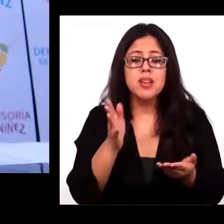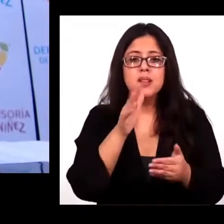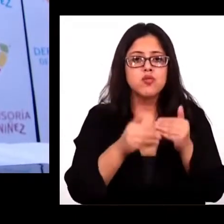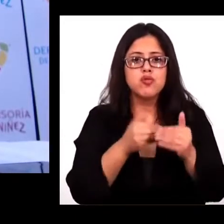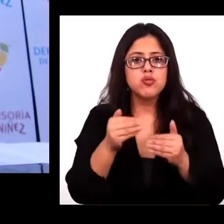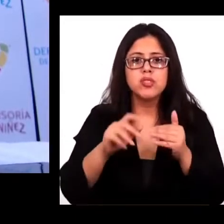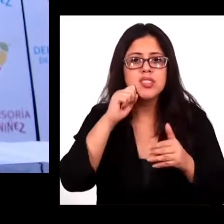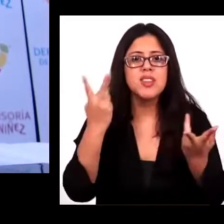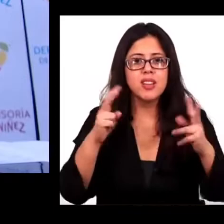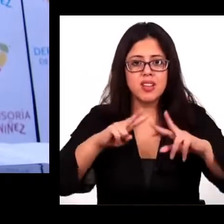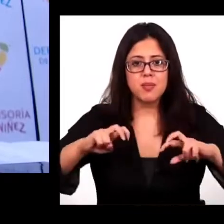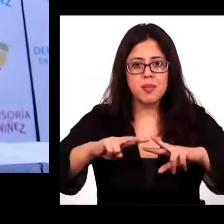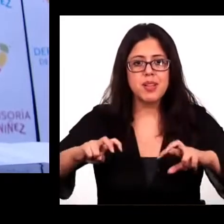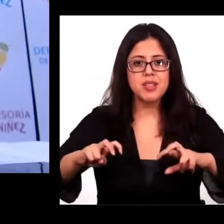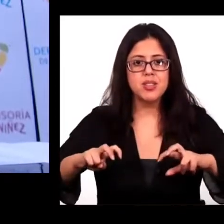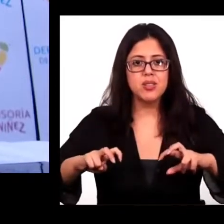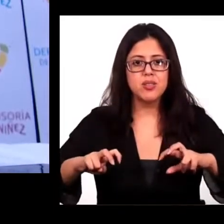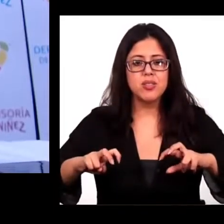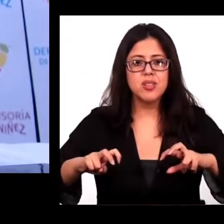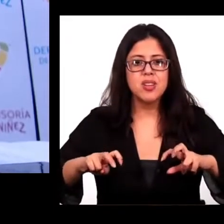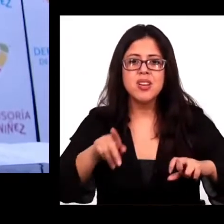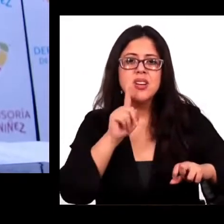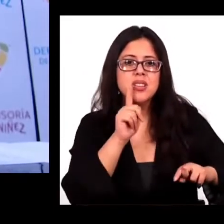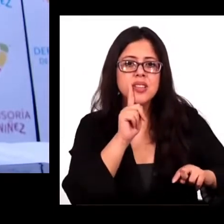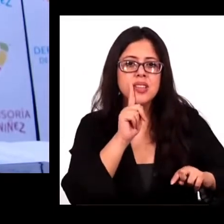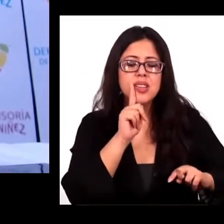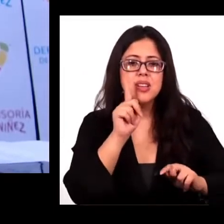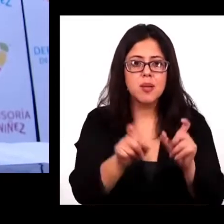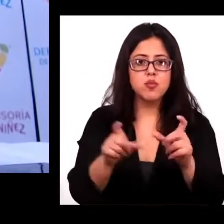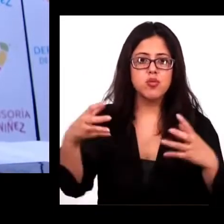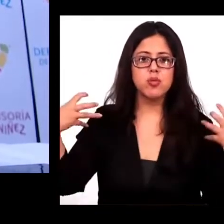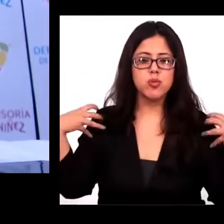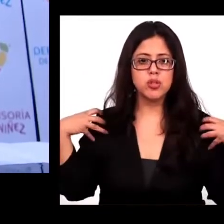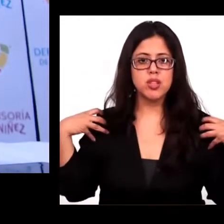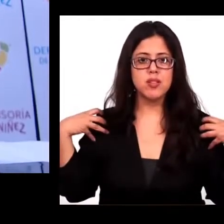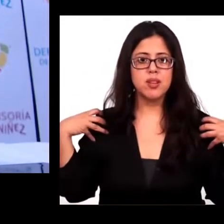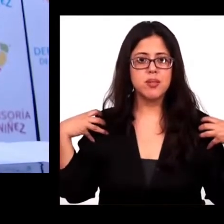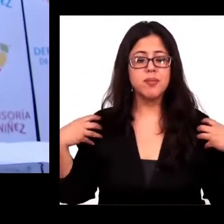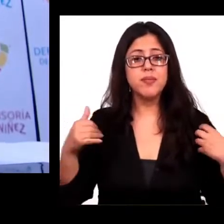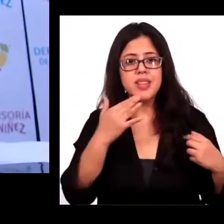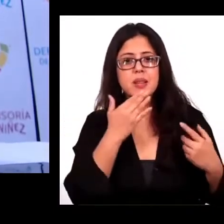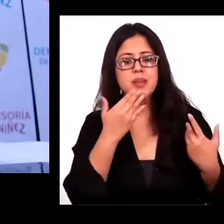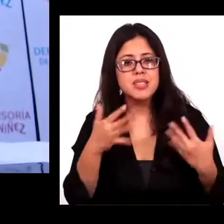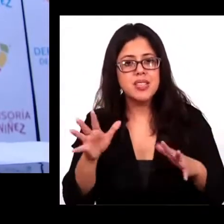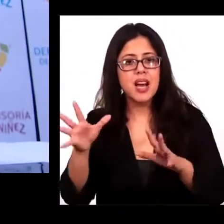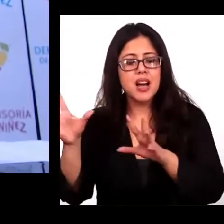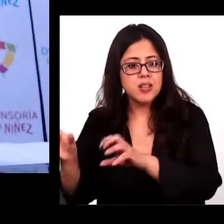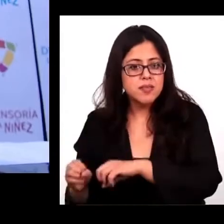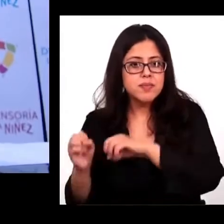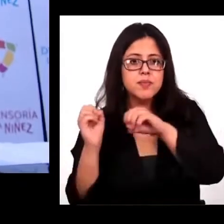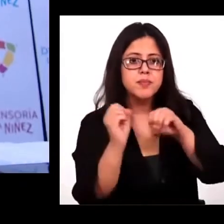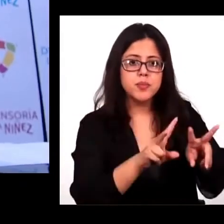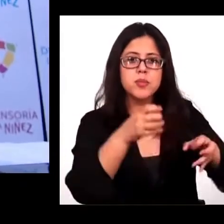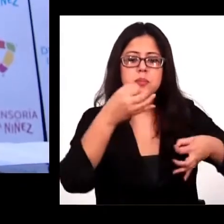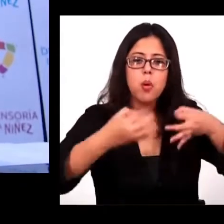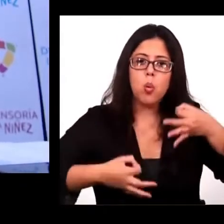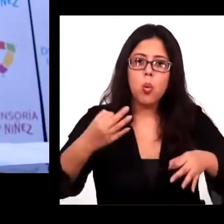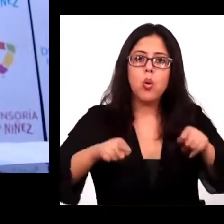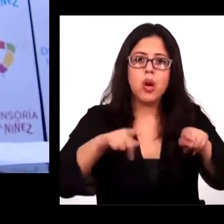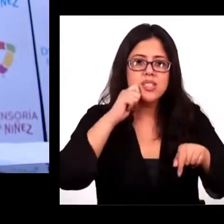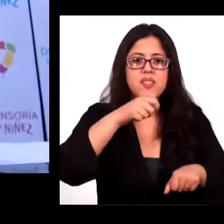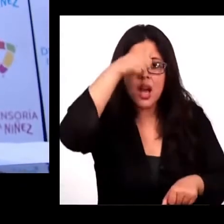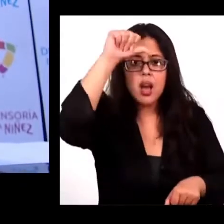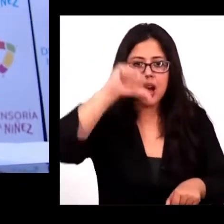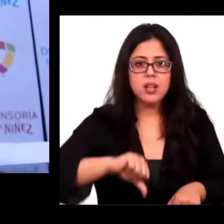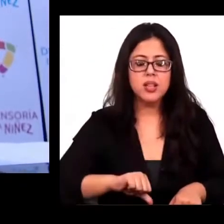con la investigación, con la determinación de quiénes son las personas responsables y por lo tanto llevarlos a una instancia judicial donde se le imputen cargos. Entonces hay que